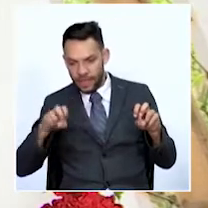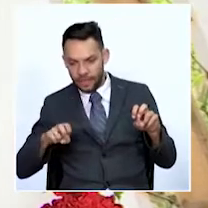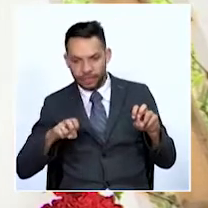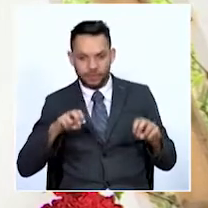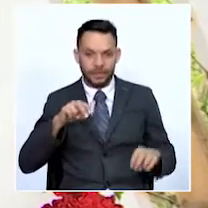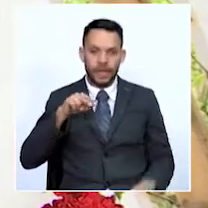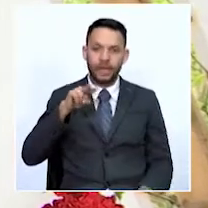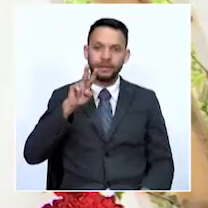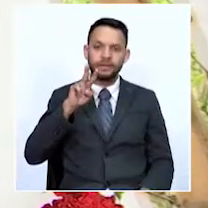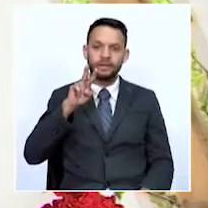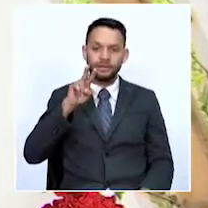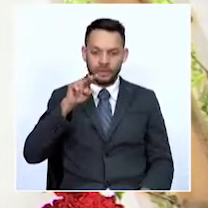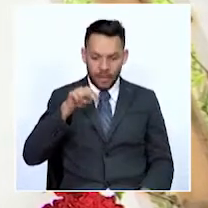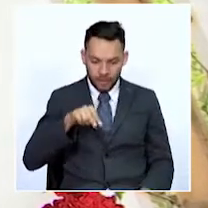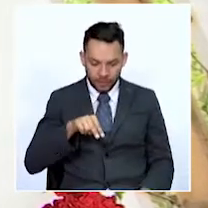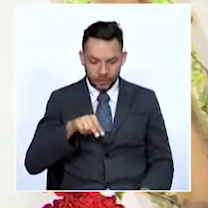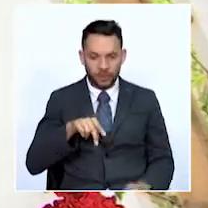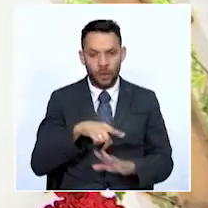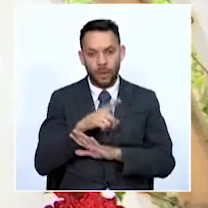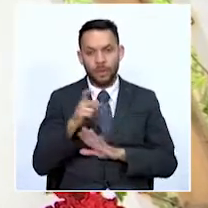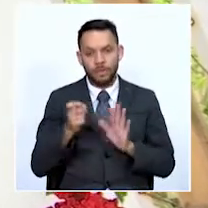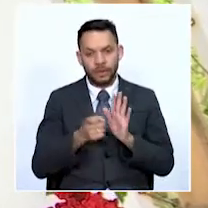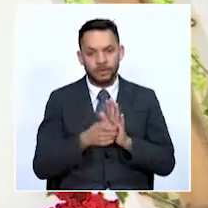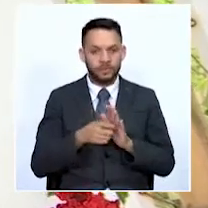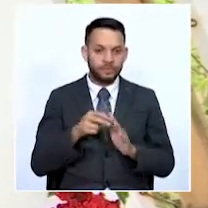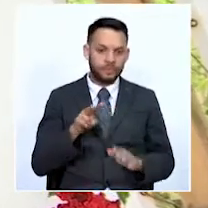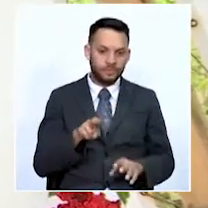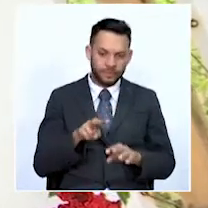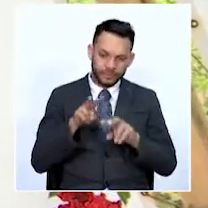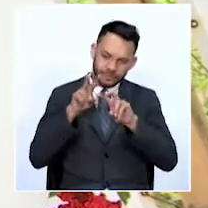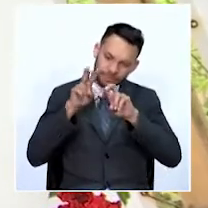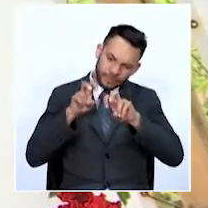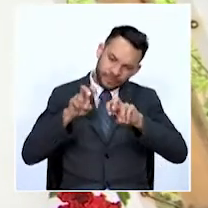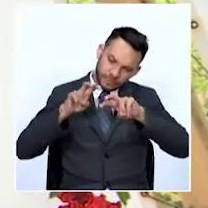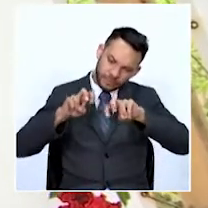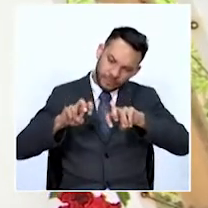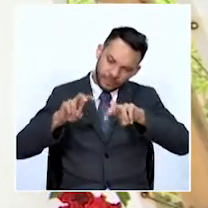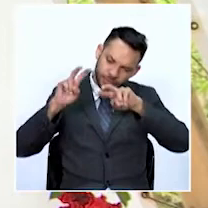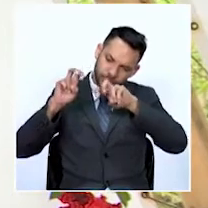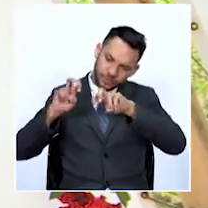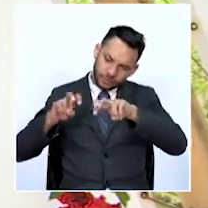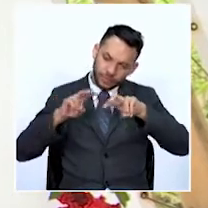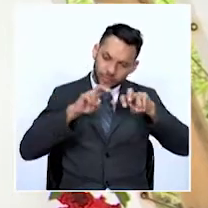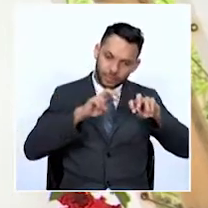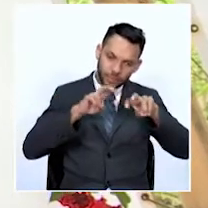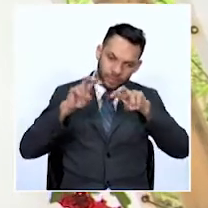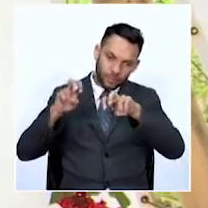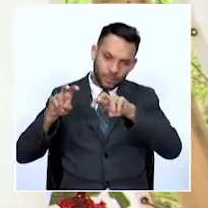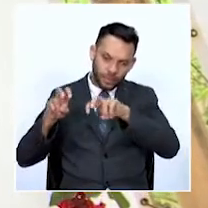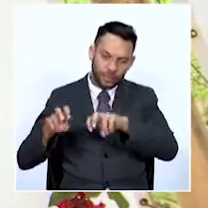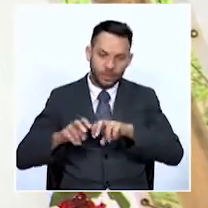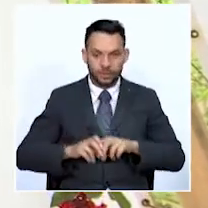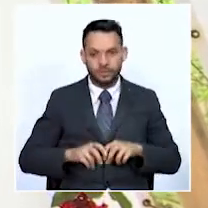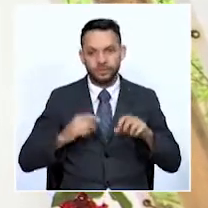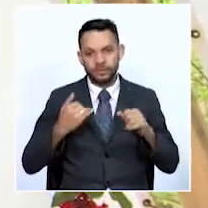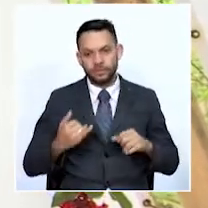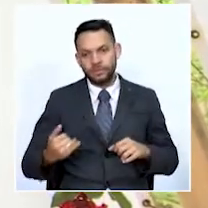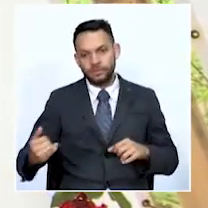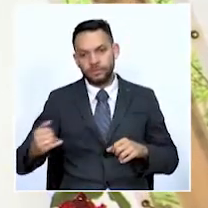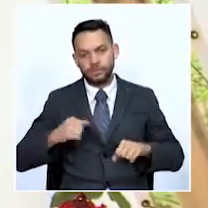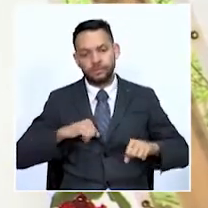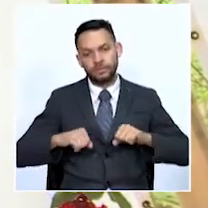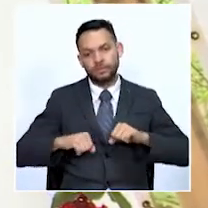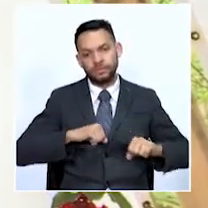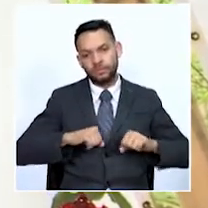menos? Y ahora acá, empuja hacia arriba. Bien, duele menos, ¿no es cierto? Porque es la función de